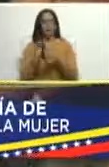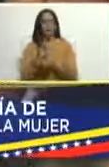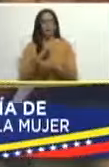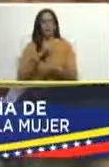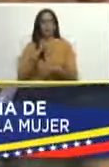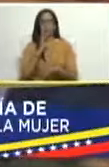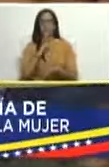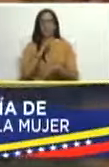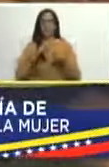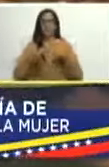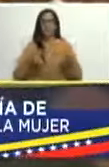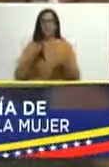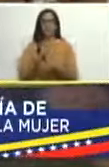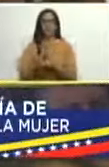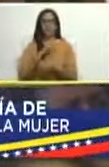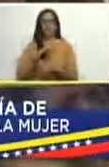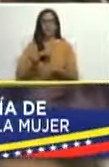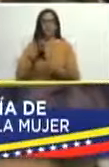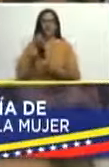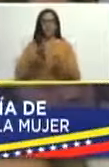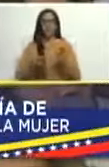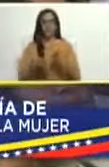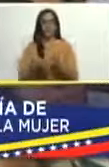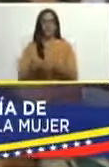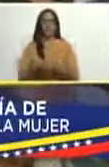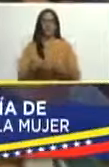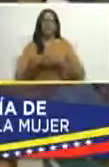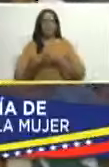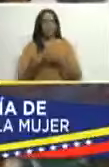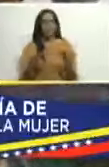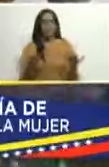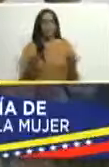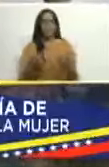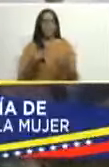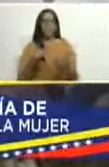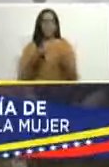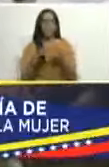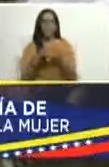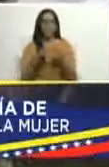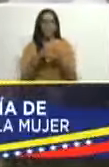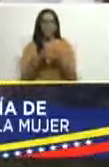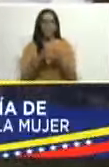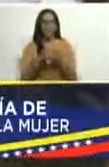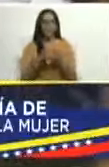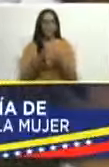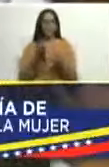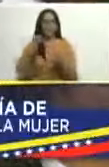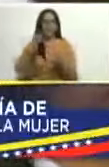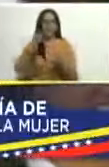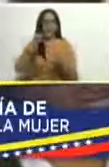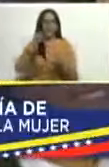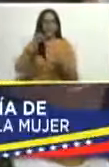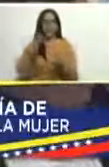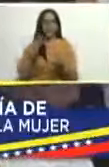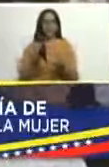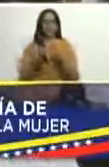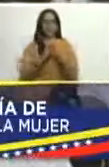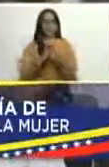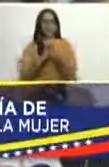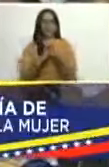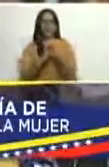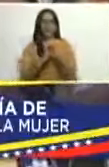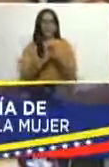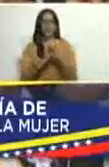tierra y a cuidar a nuestros animales. Le dejo a mi compañera Yaniuska, que es lideresa de